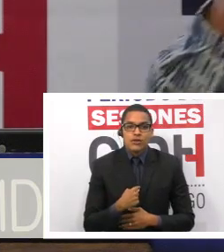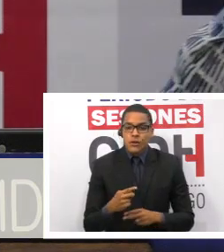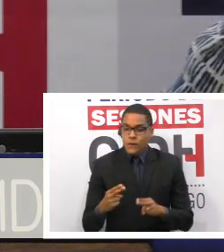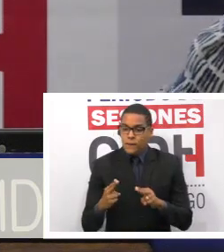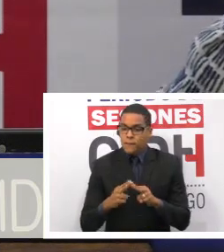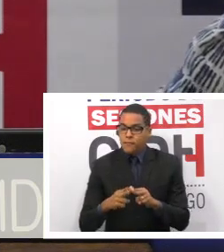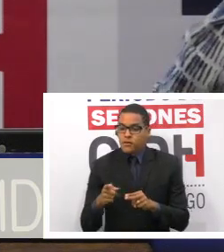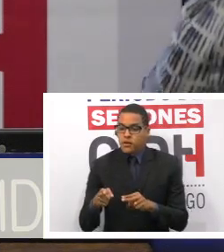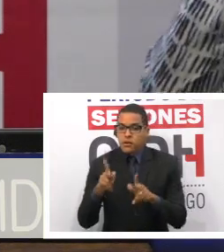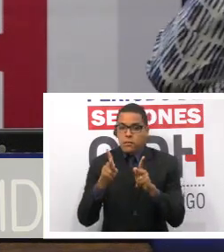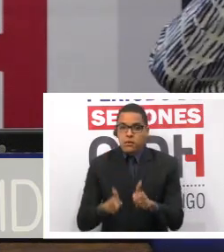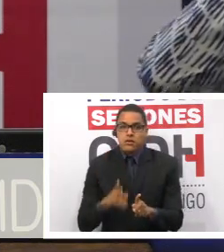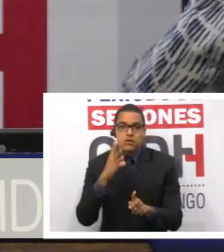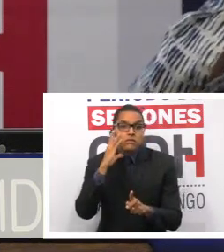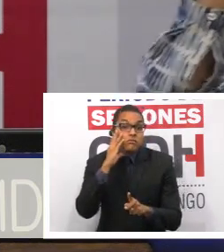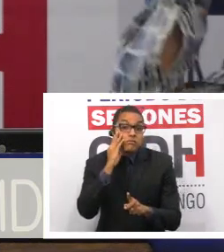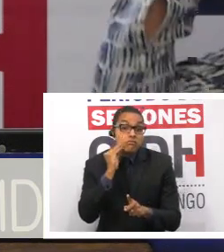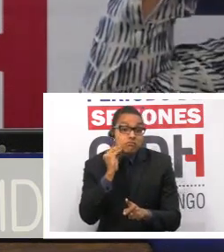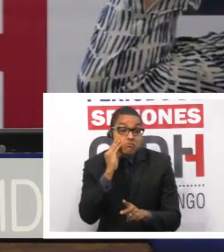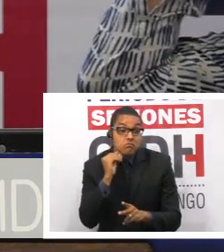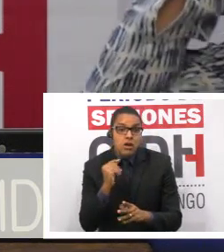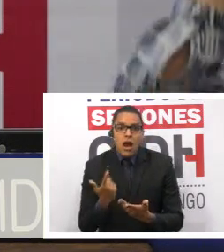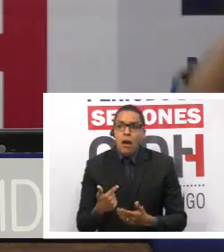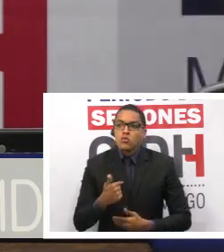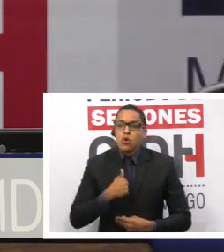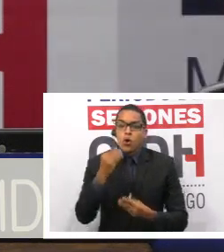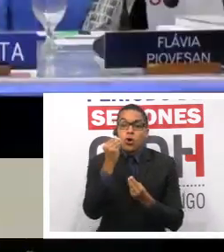a mí